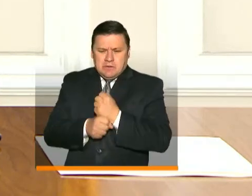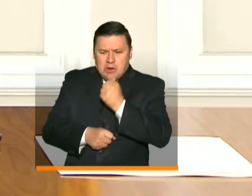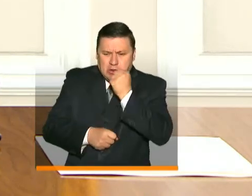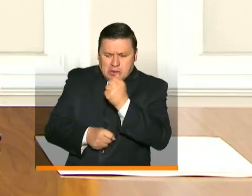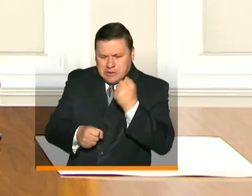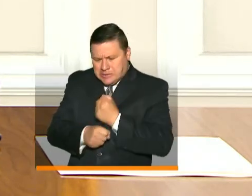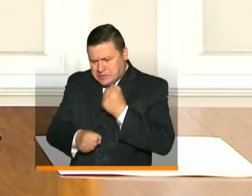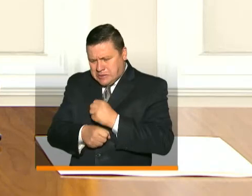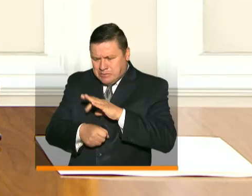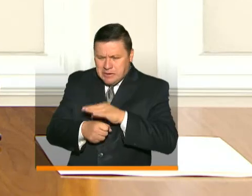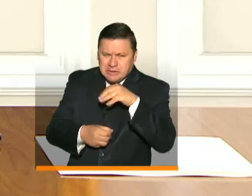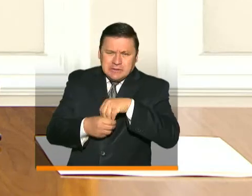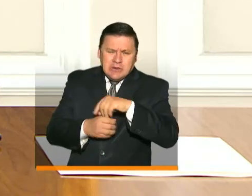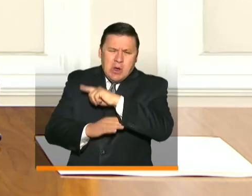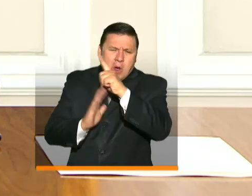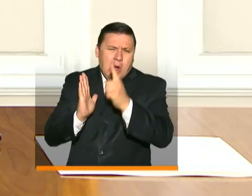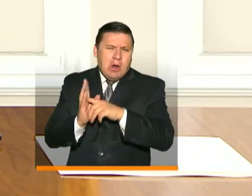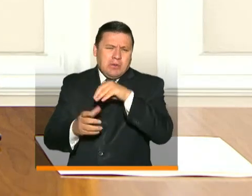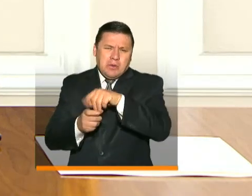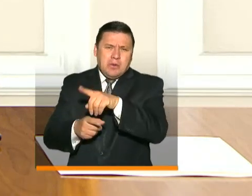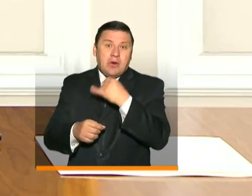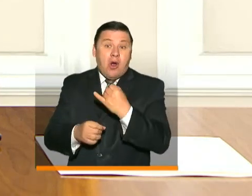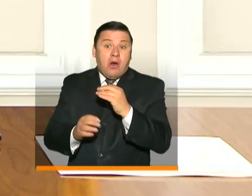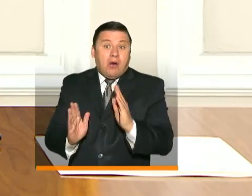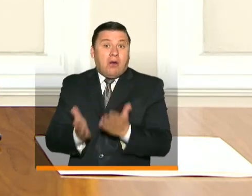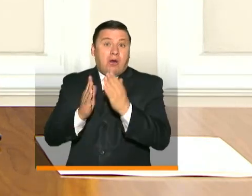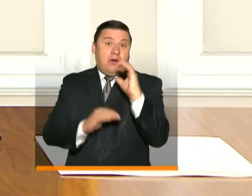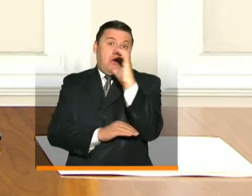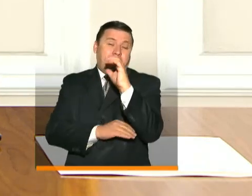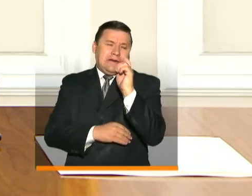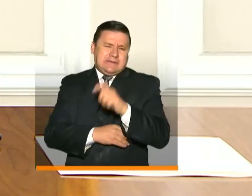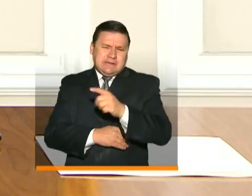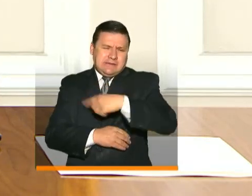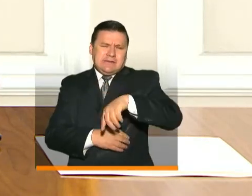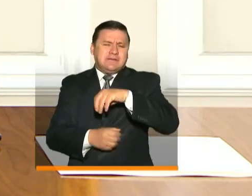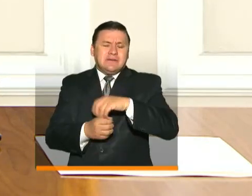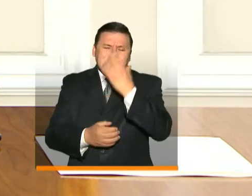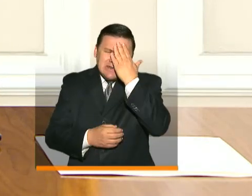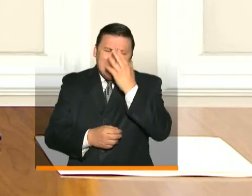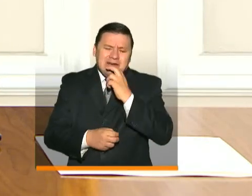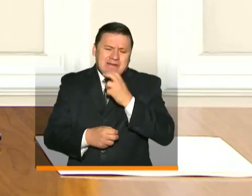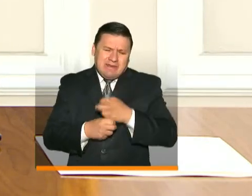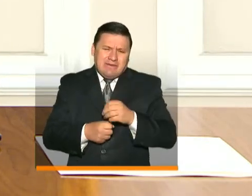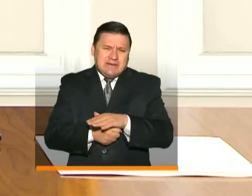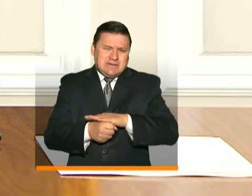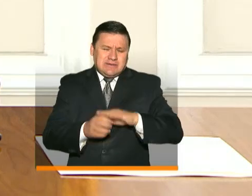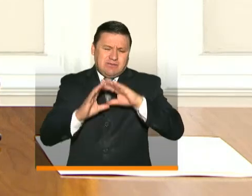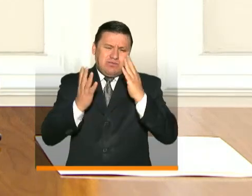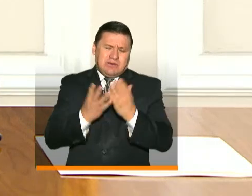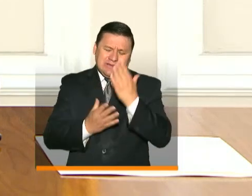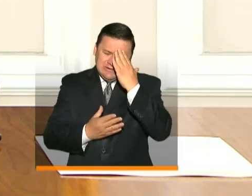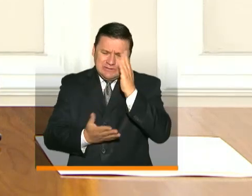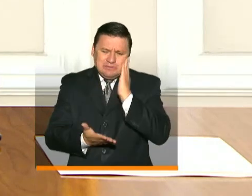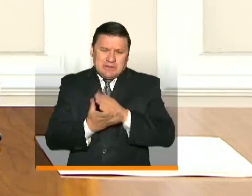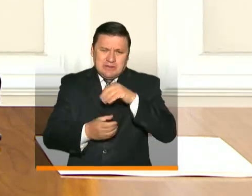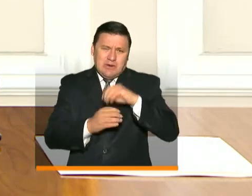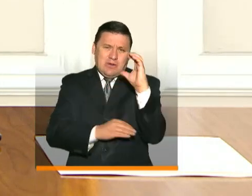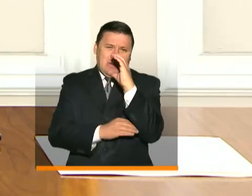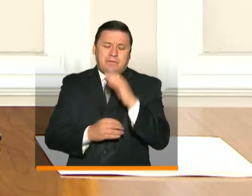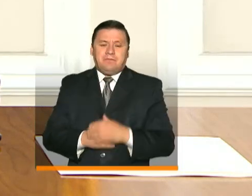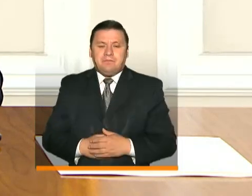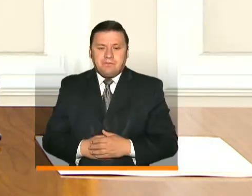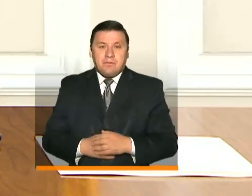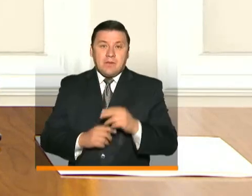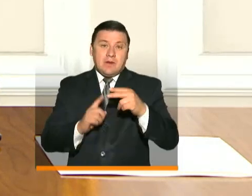los días para que nuestro país pueda salir adelante en medio de una circunstancia tan difícil para todo el mundo. En segundo lugar, quiero